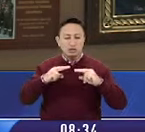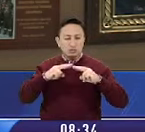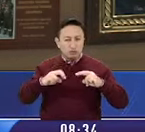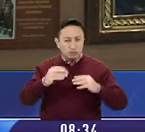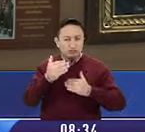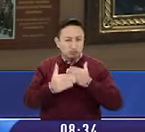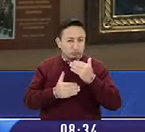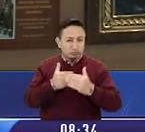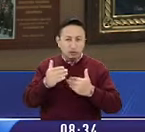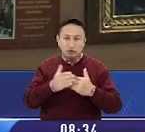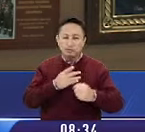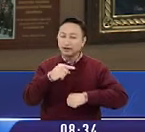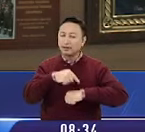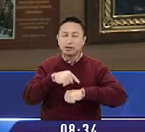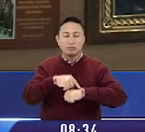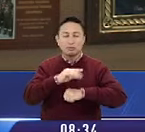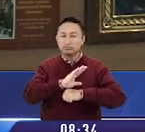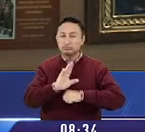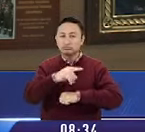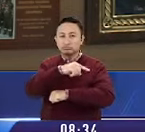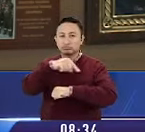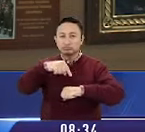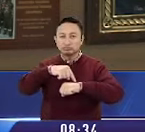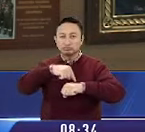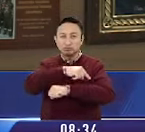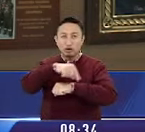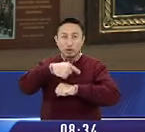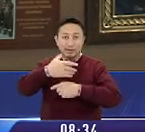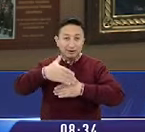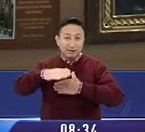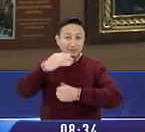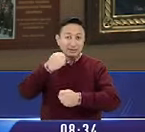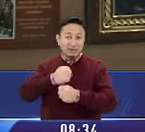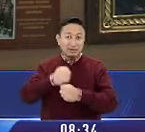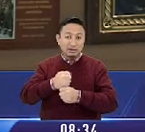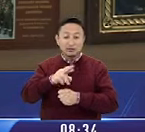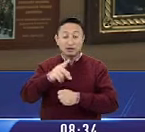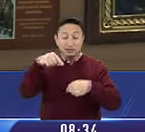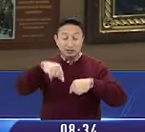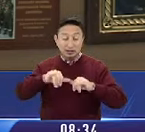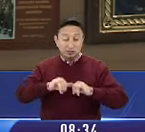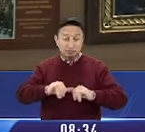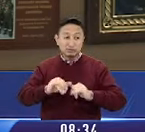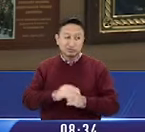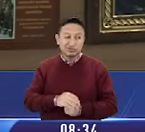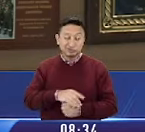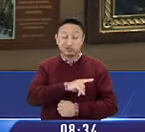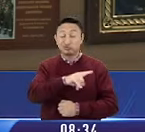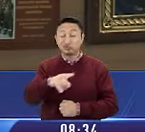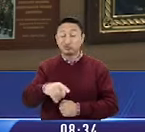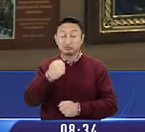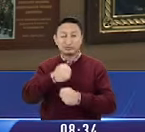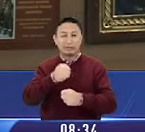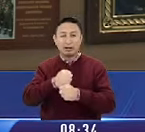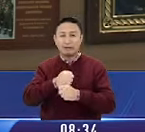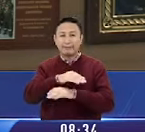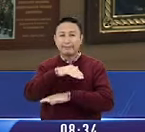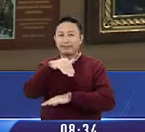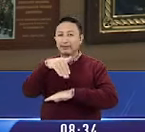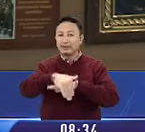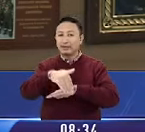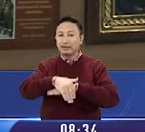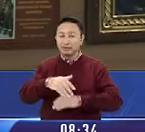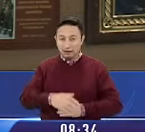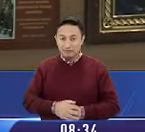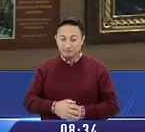No importa el tiempo, las horas que nos quedemos trabajando, porque muchas veces aquí nos quedamos hasta muy tarde trabajando, pero